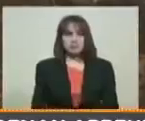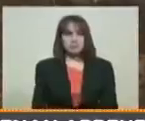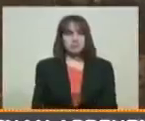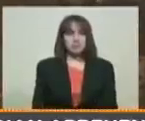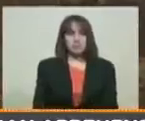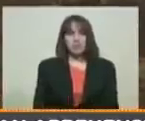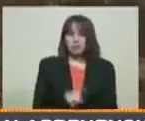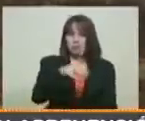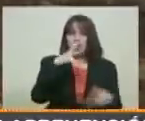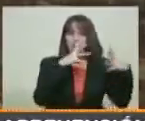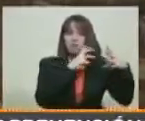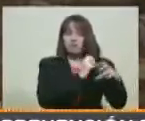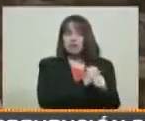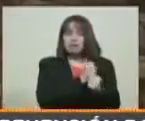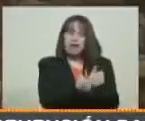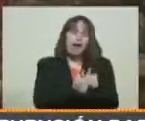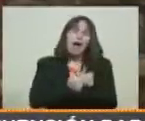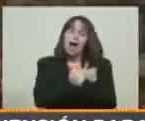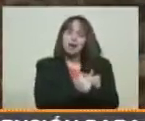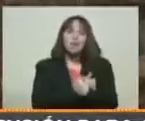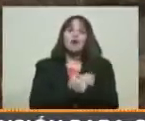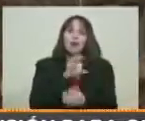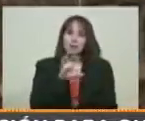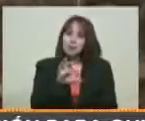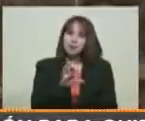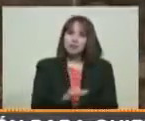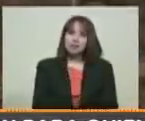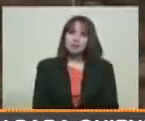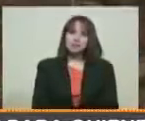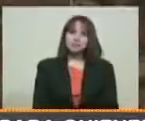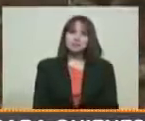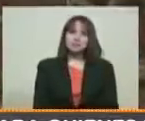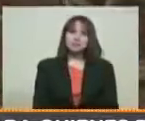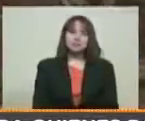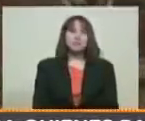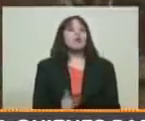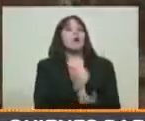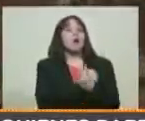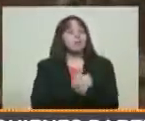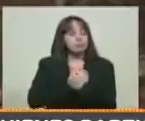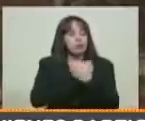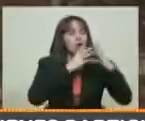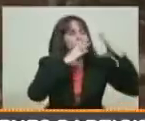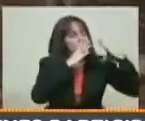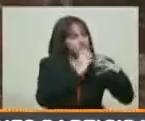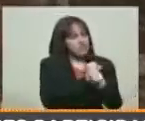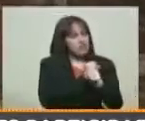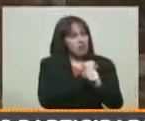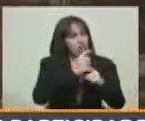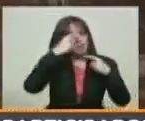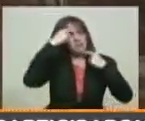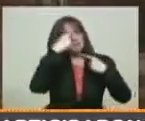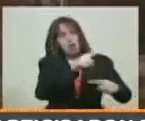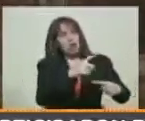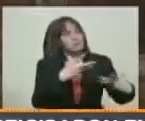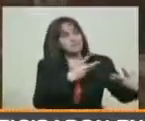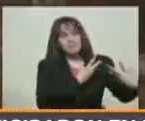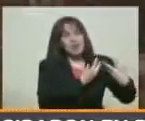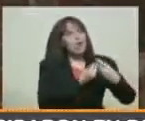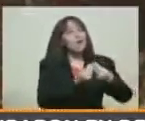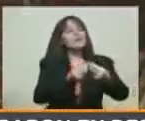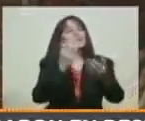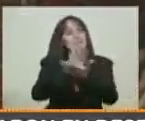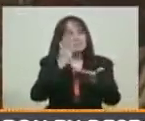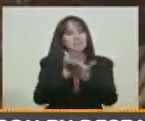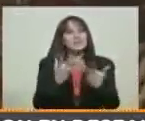Confío que ustedes tienen el amor a la patria. Y confío que ustedes no me van a dejar solo en esta